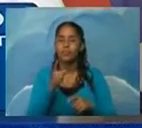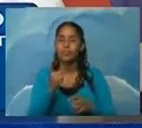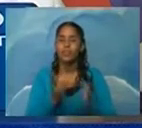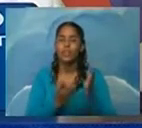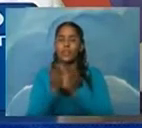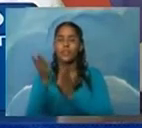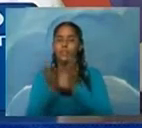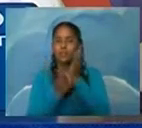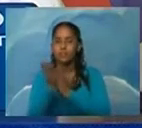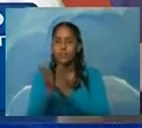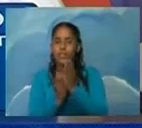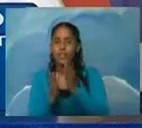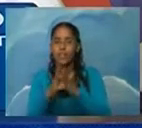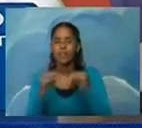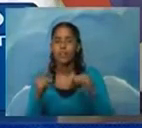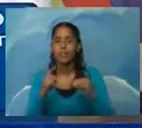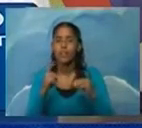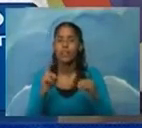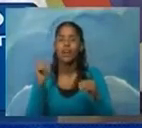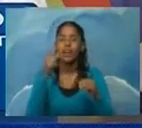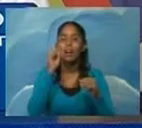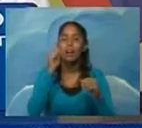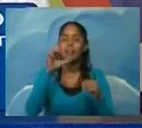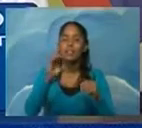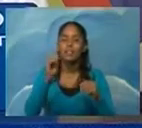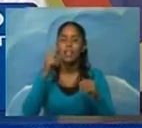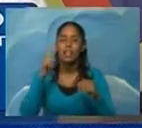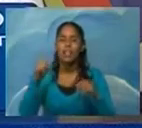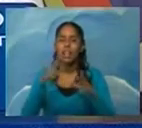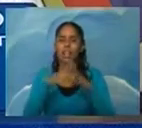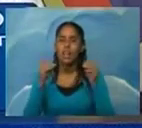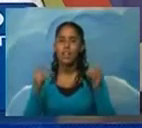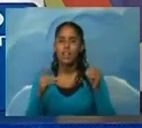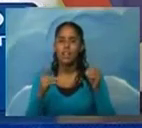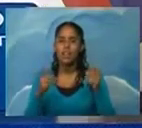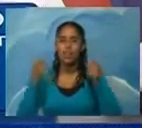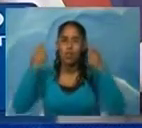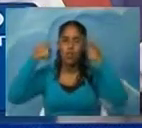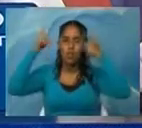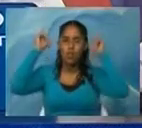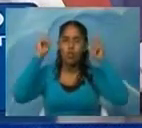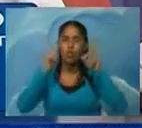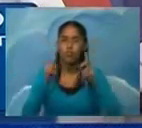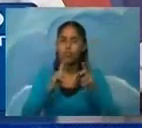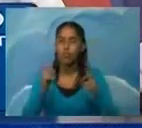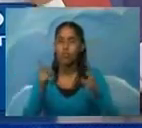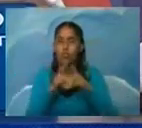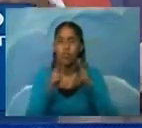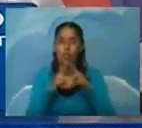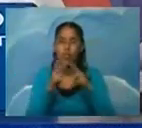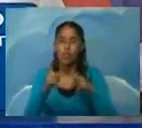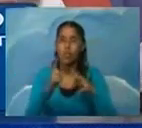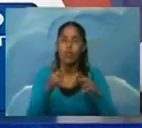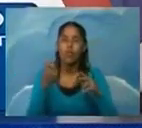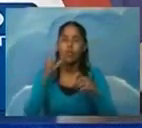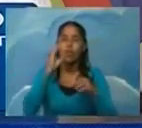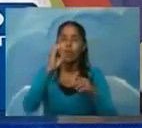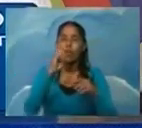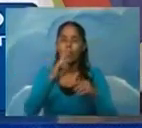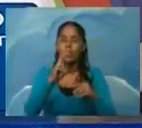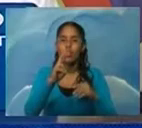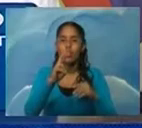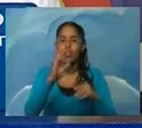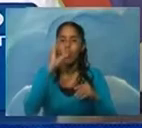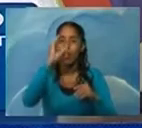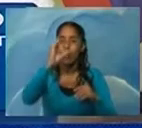ciervo, la gacela, el corzo. Ese no lo conozco, no conozco el corzo. No los voy a